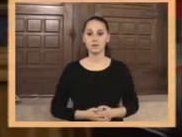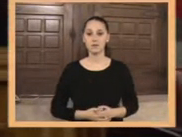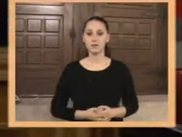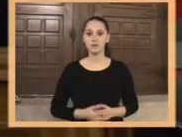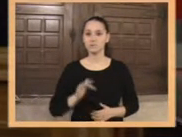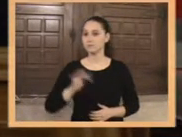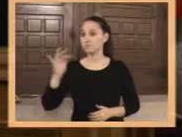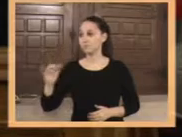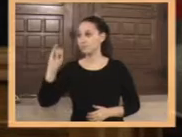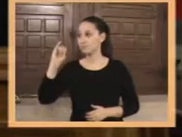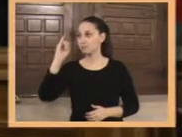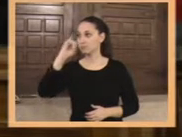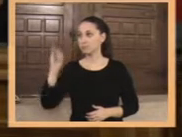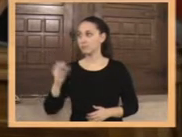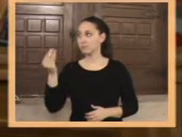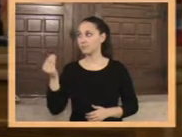Señor Izquierdo.